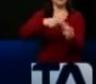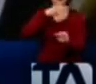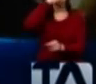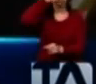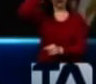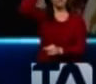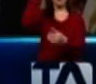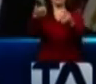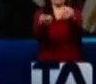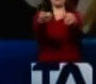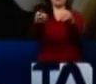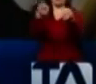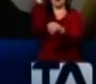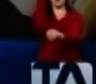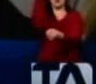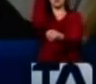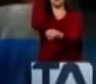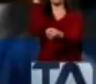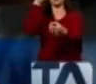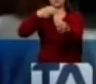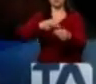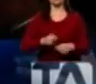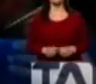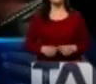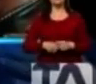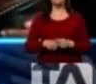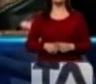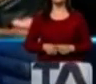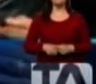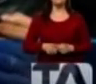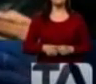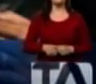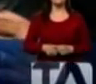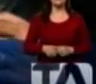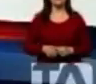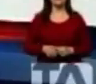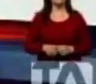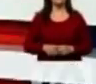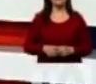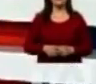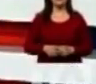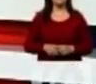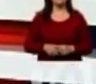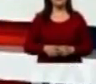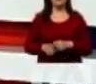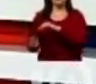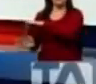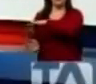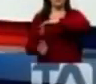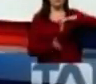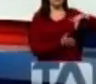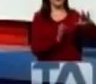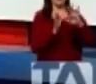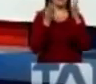de los choferes y del prefecto de Santo Domingo. Fernanda Ceballos, 24 horas. En otros temas,